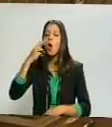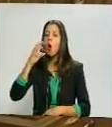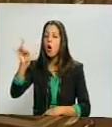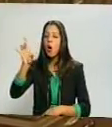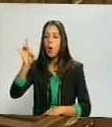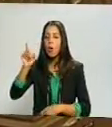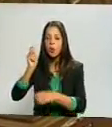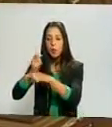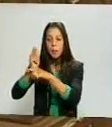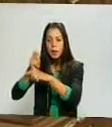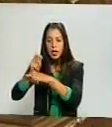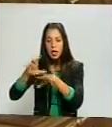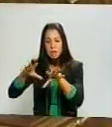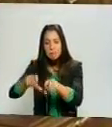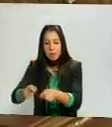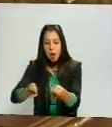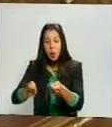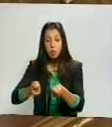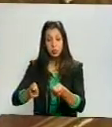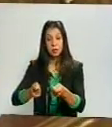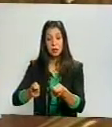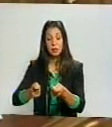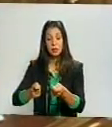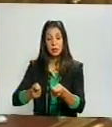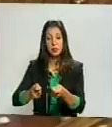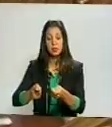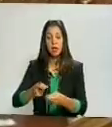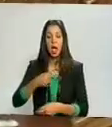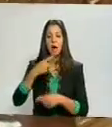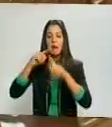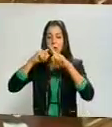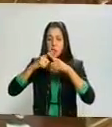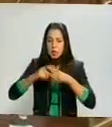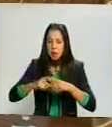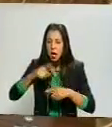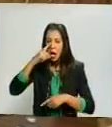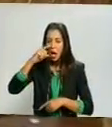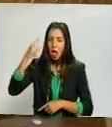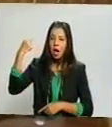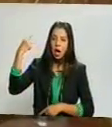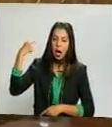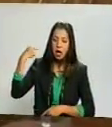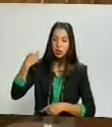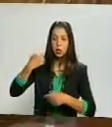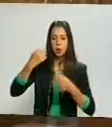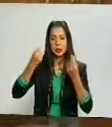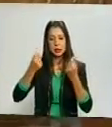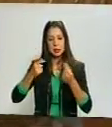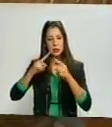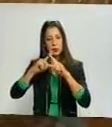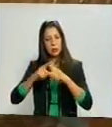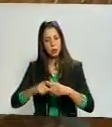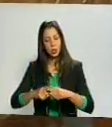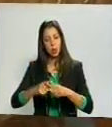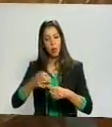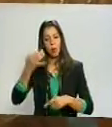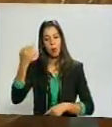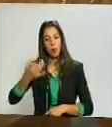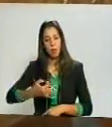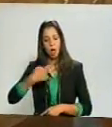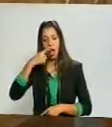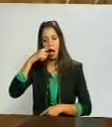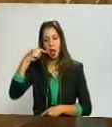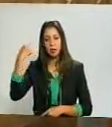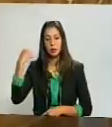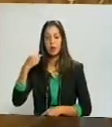dijo el constituyentista Piñate, que no dije las cifras año a año, pero es importante, ¿verdad?, decirlo. Solo